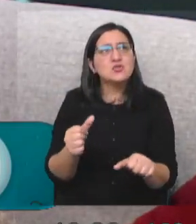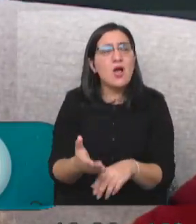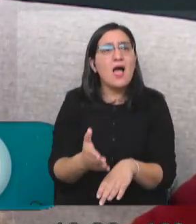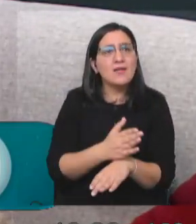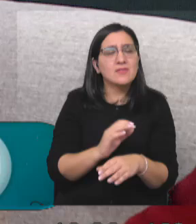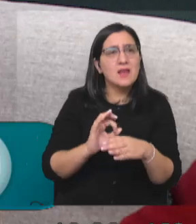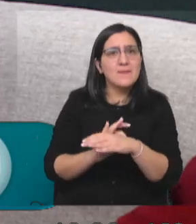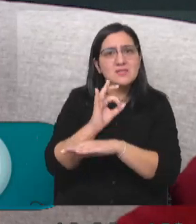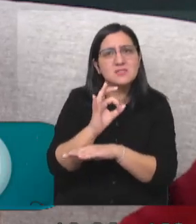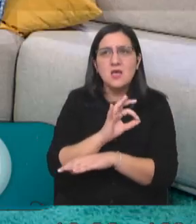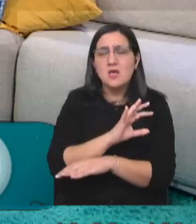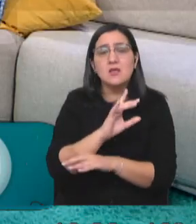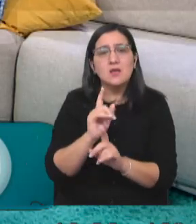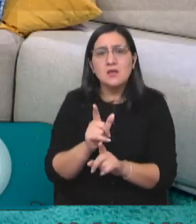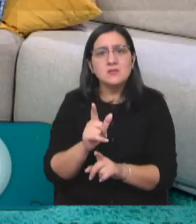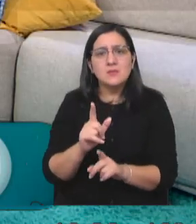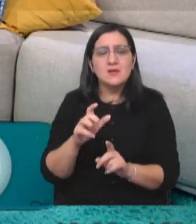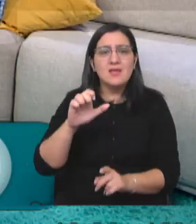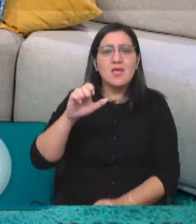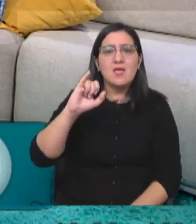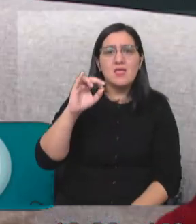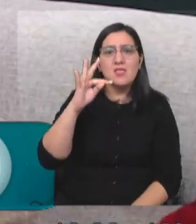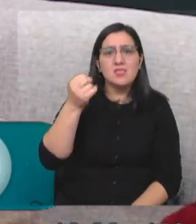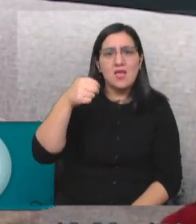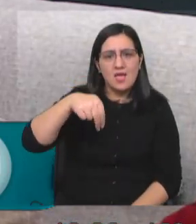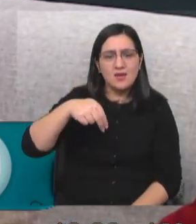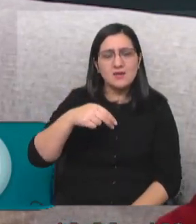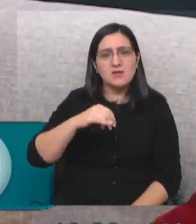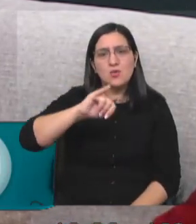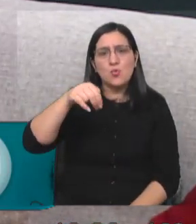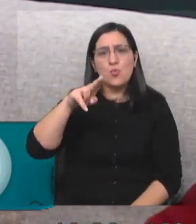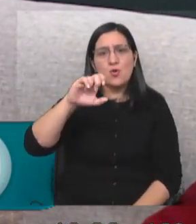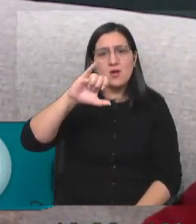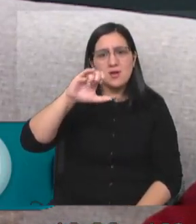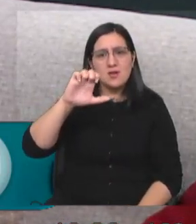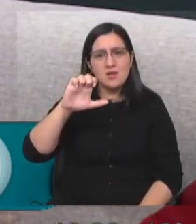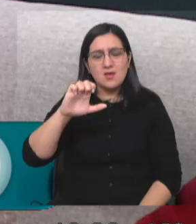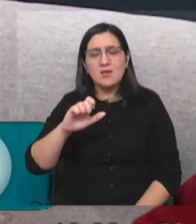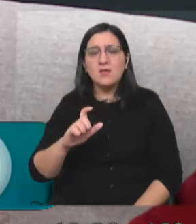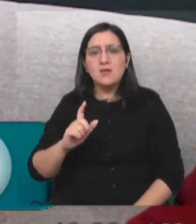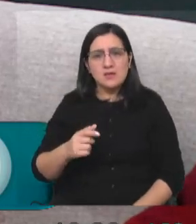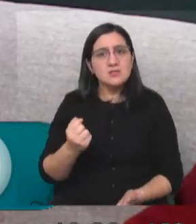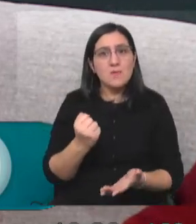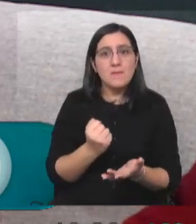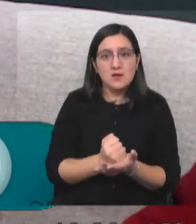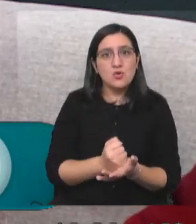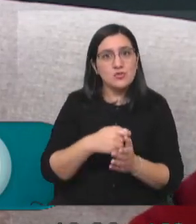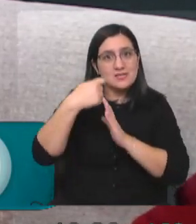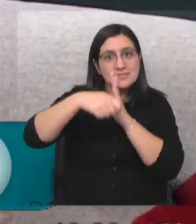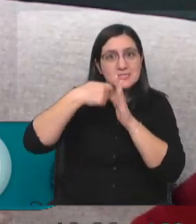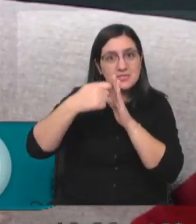Atardecer, aquella con Ethan Hawke y Julie Delpy, que marcó buena parte del cine de la